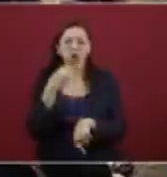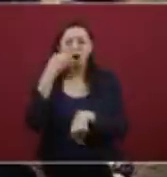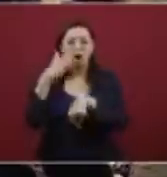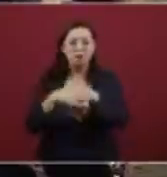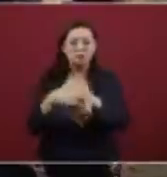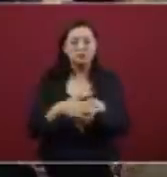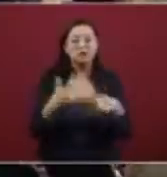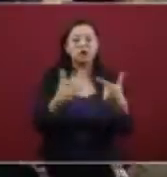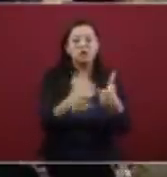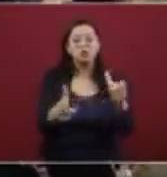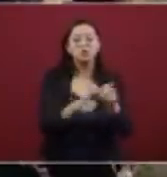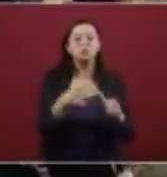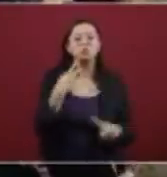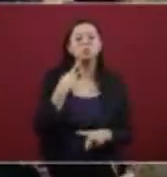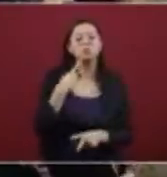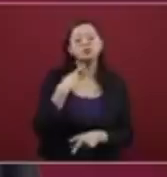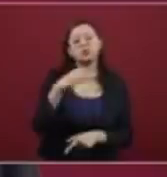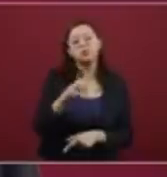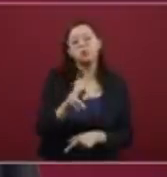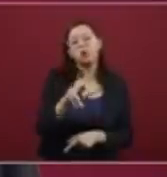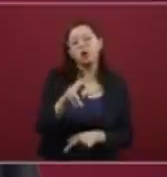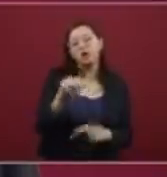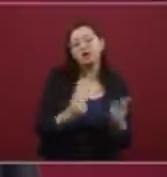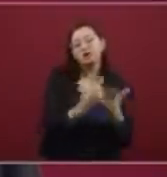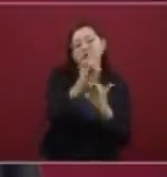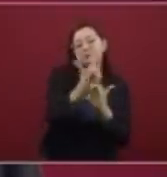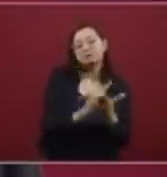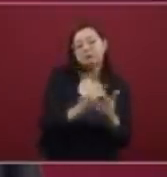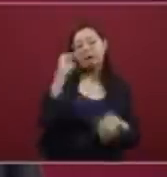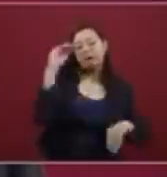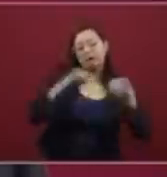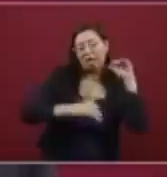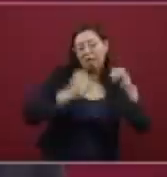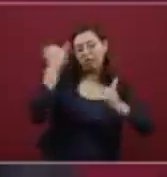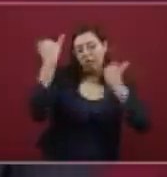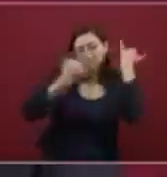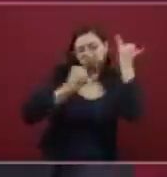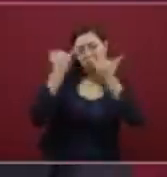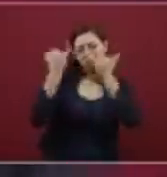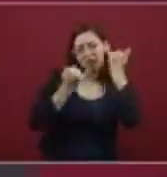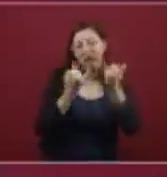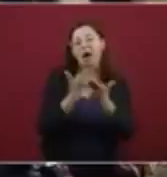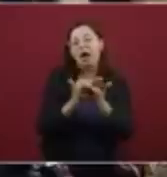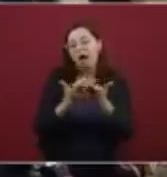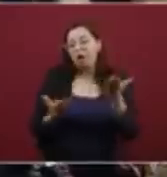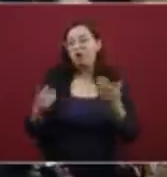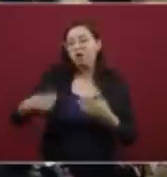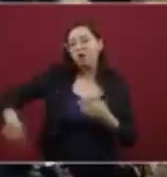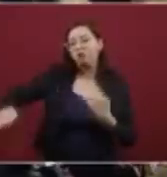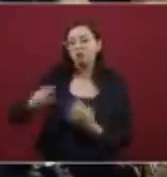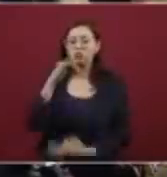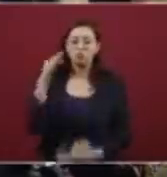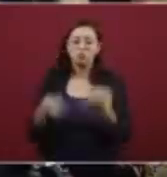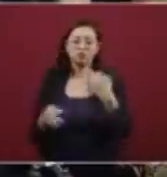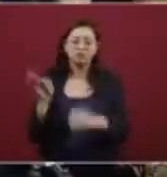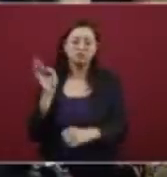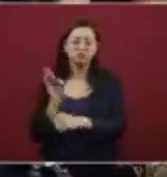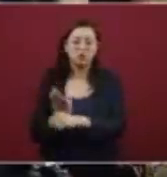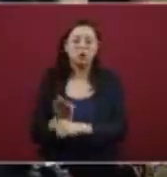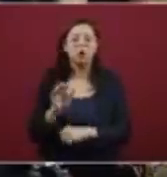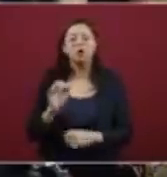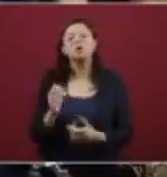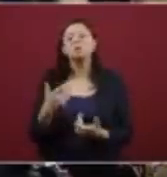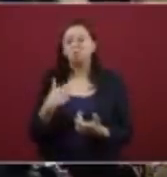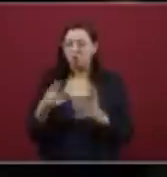Partido Morena, por integrantes del Partido Morena, y que de esta manera, con esos amparos, pues para que puedan reabrirse